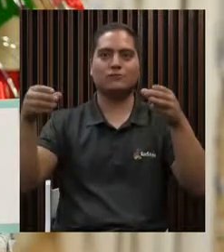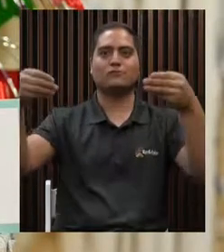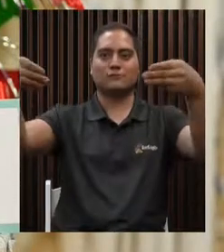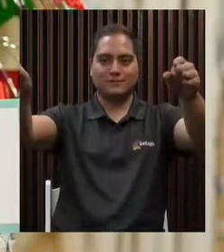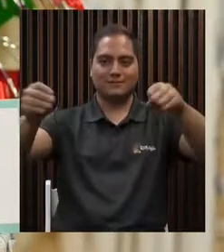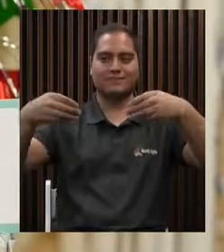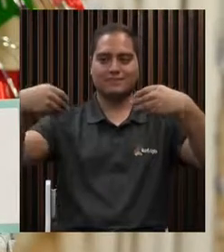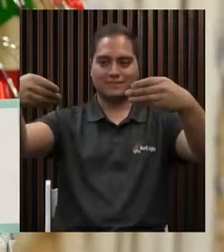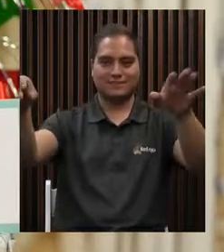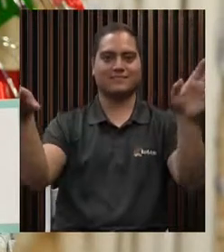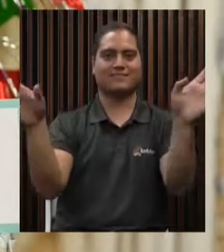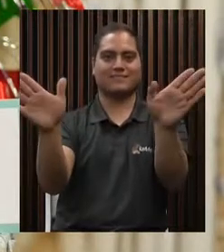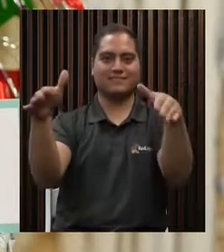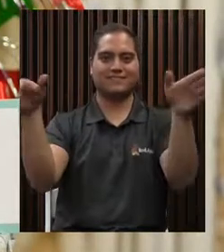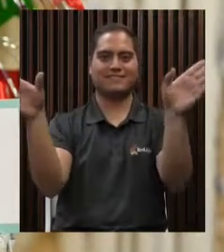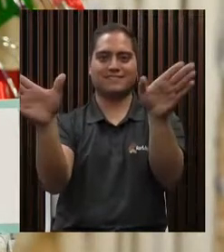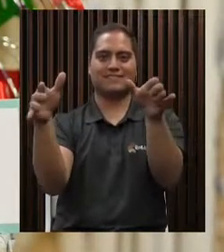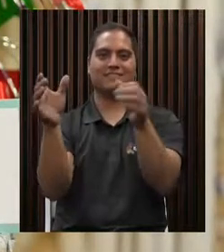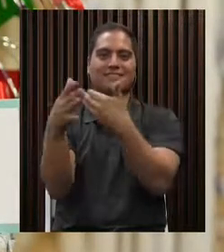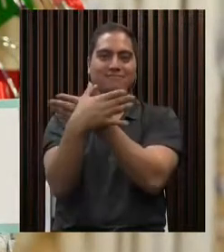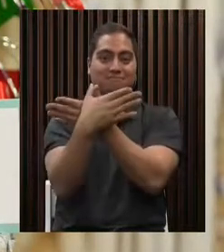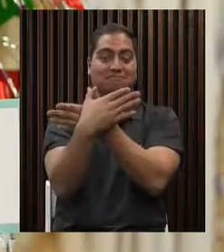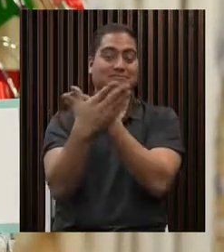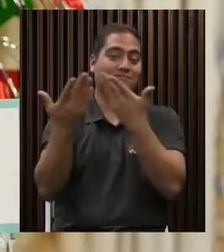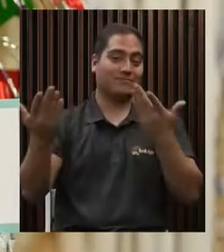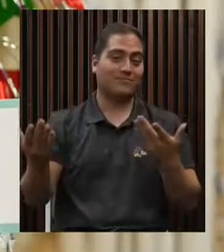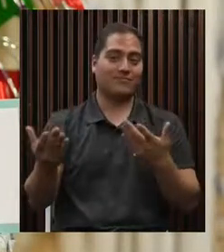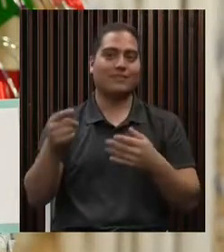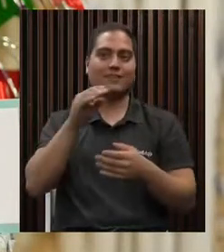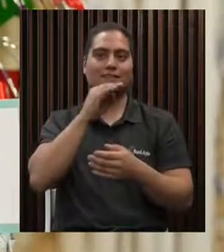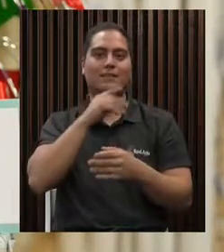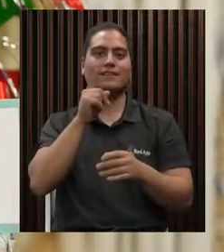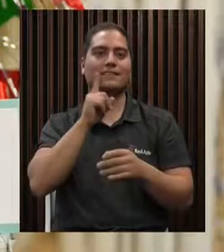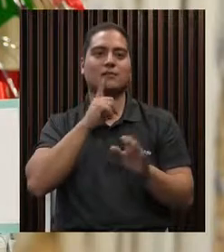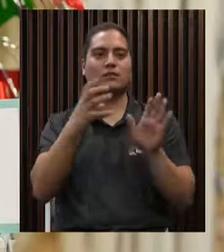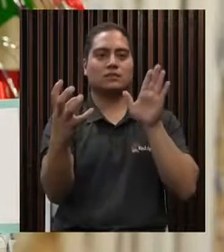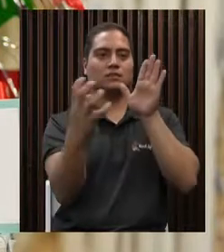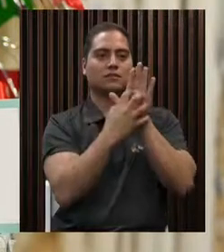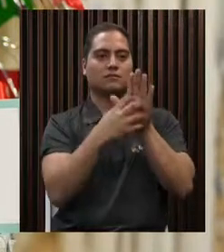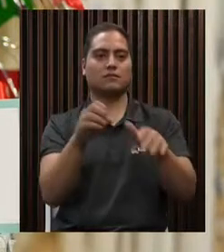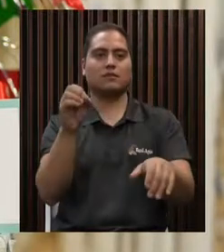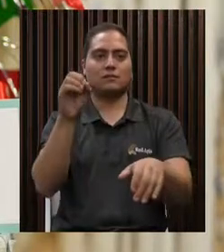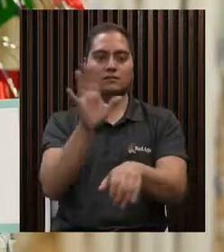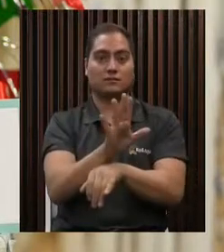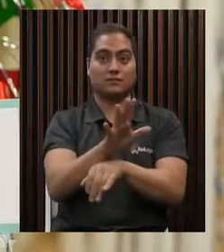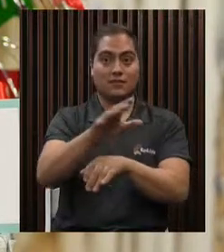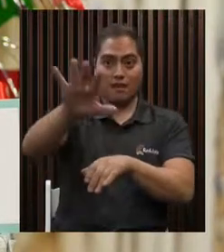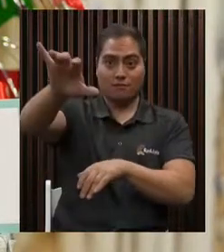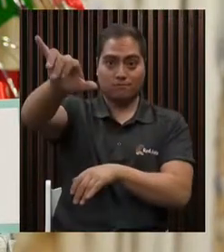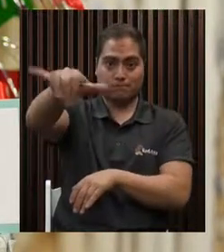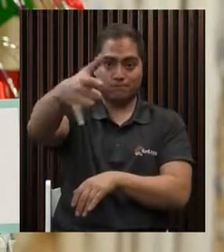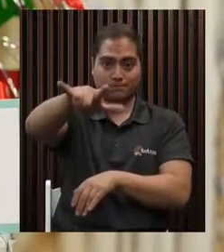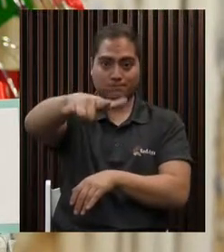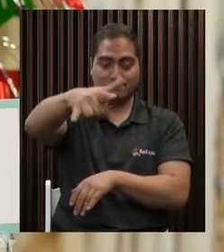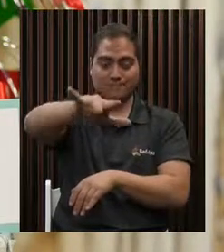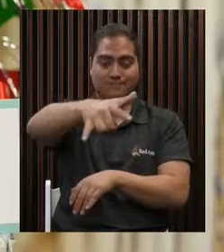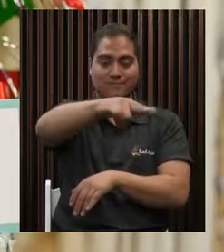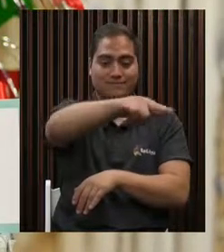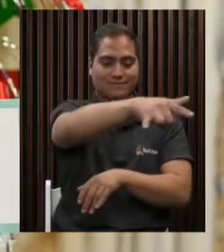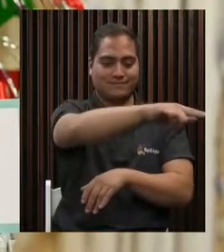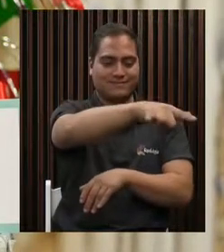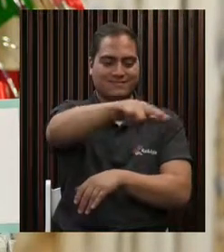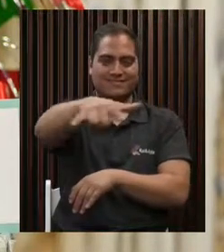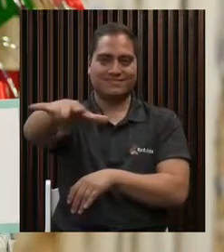y generamos un show de marionetas. Y aquí tenemos algunos símbolos también que describen lo que tenía que